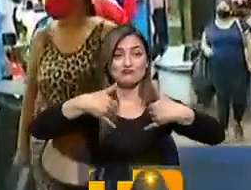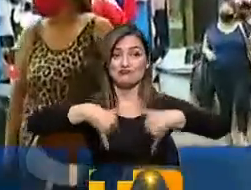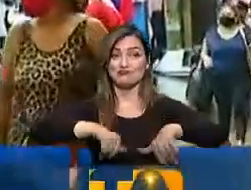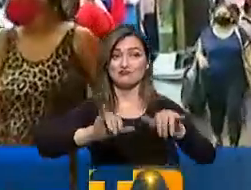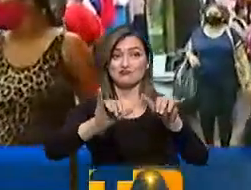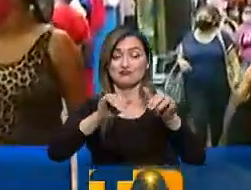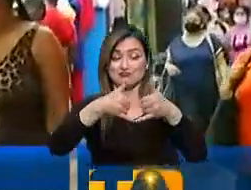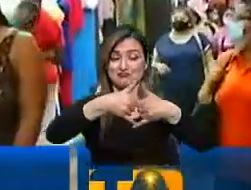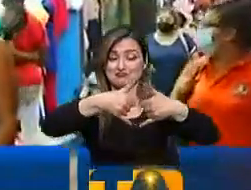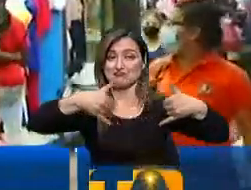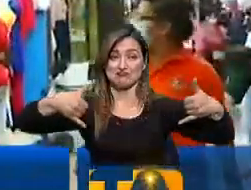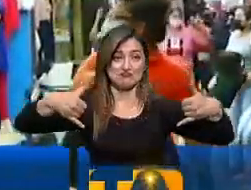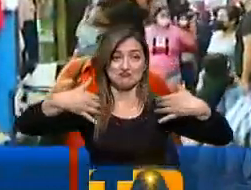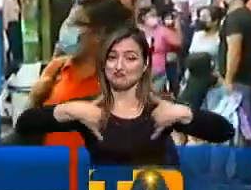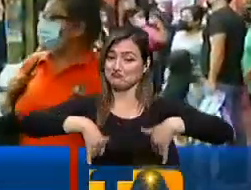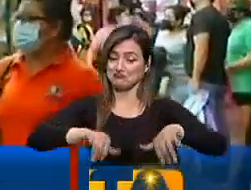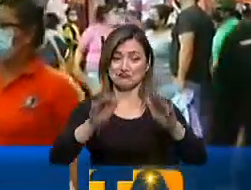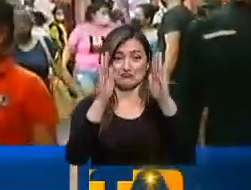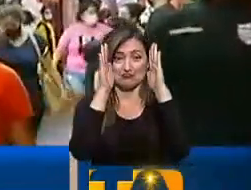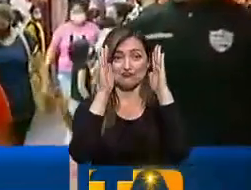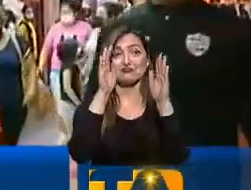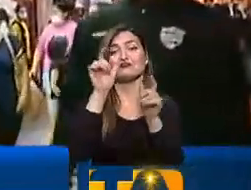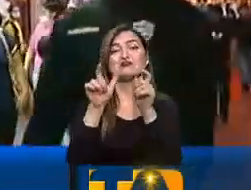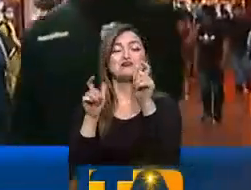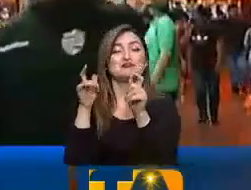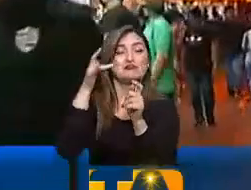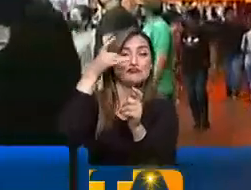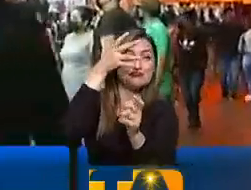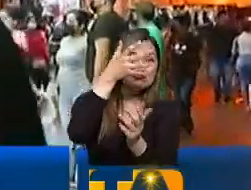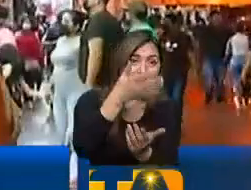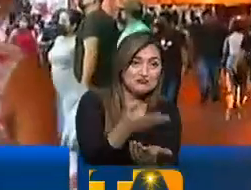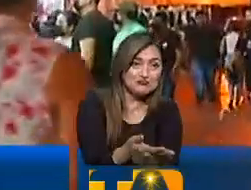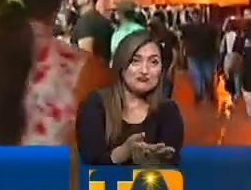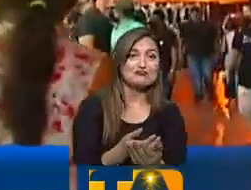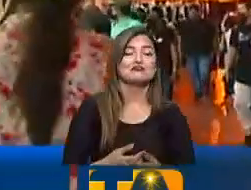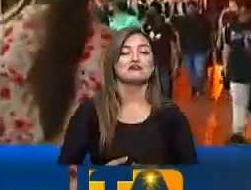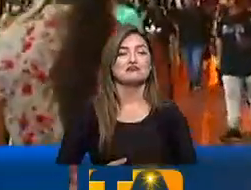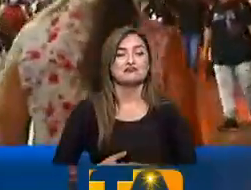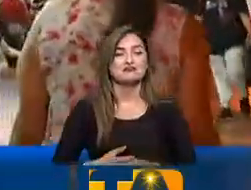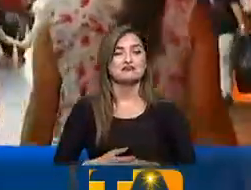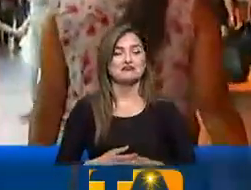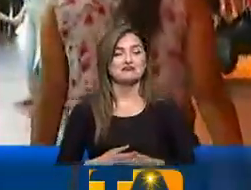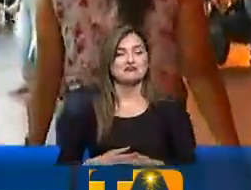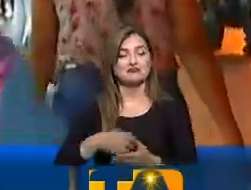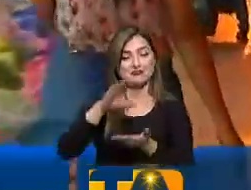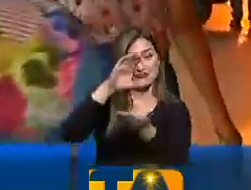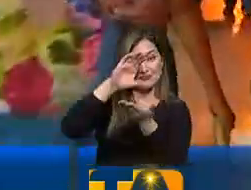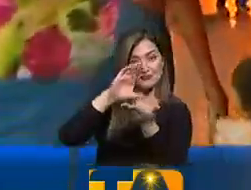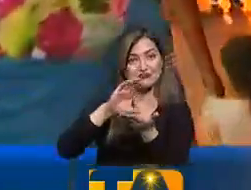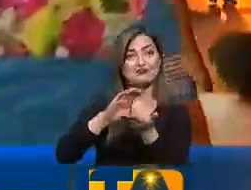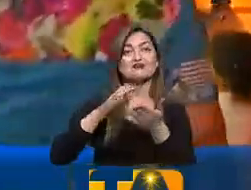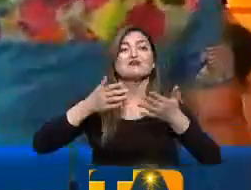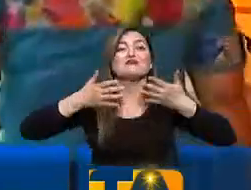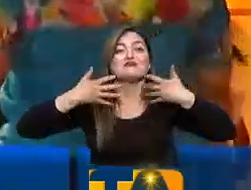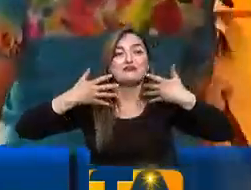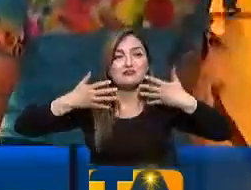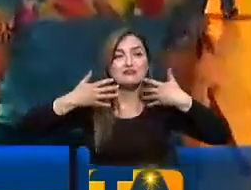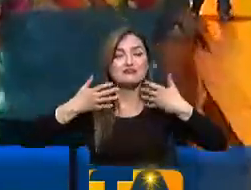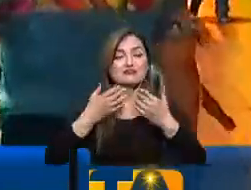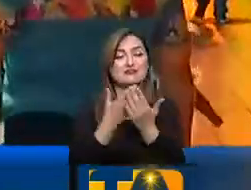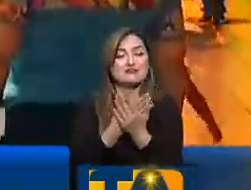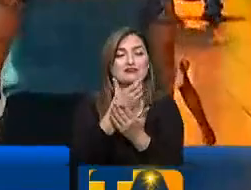seguido atendiendo a la gente que ha venido hasta este punto del centro de la ciudad a hacer sus